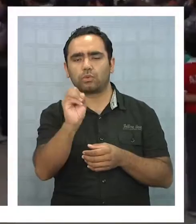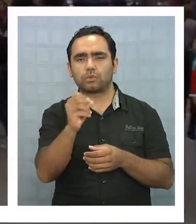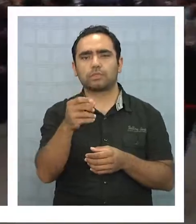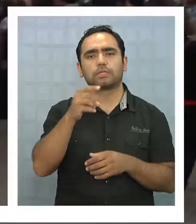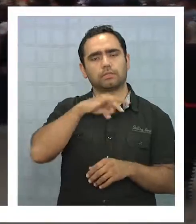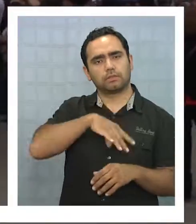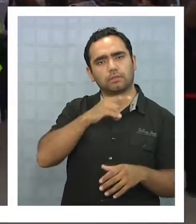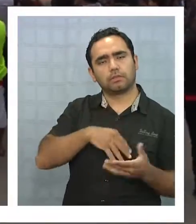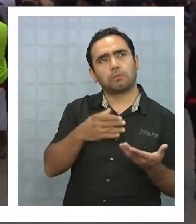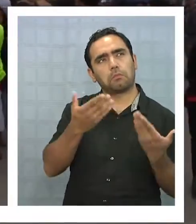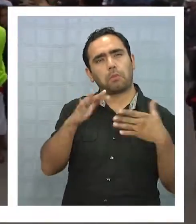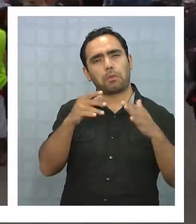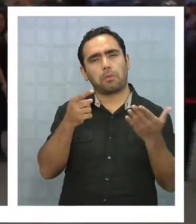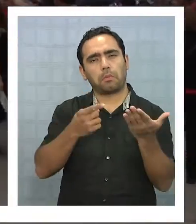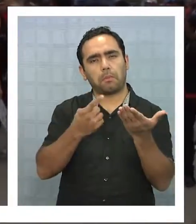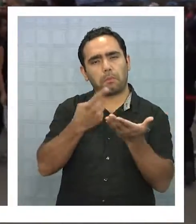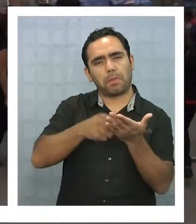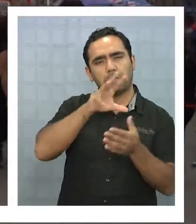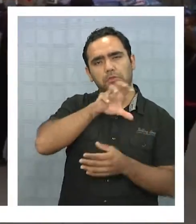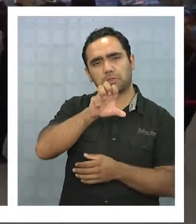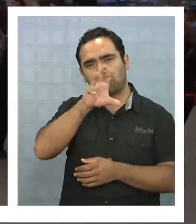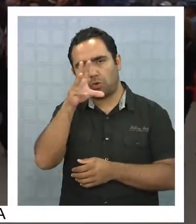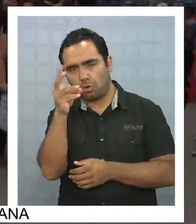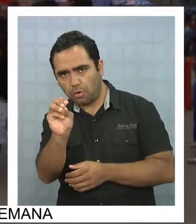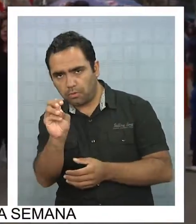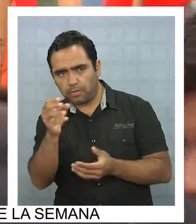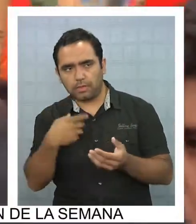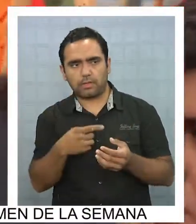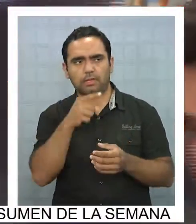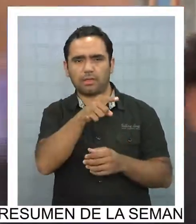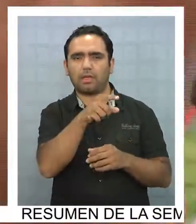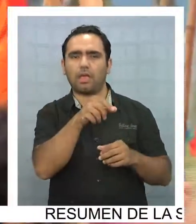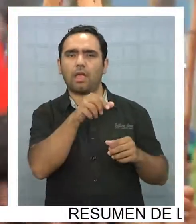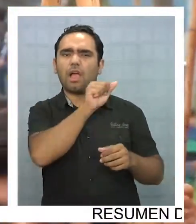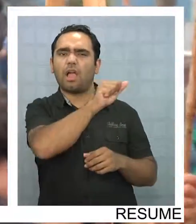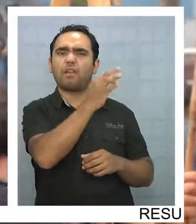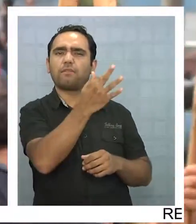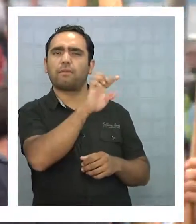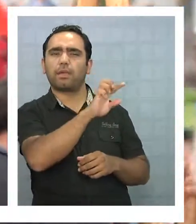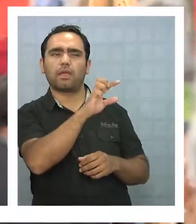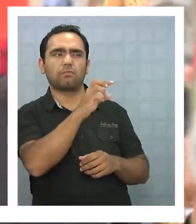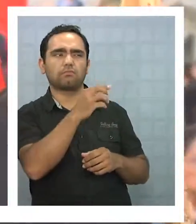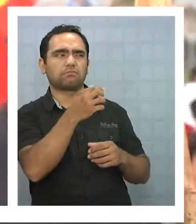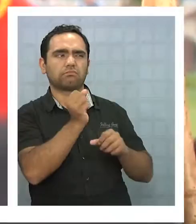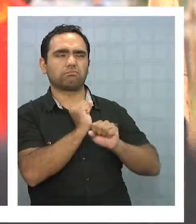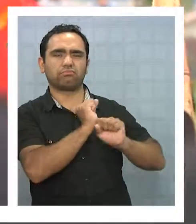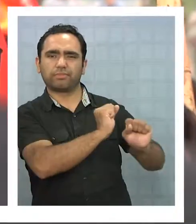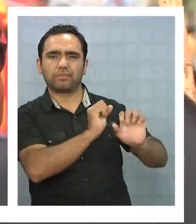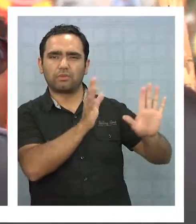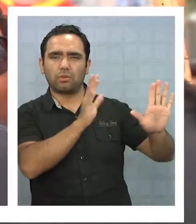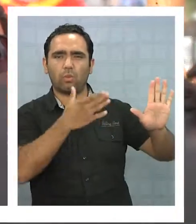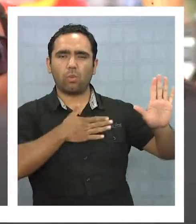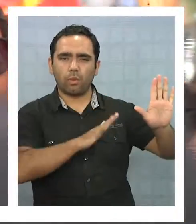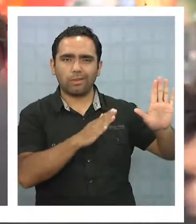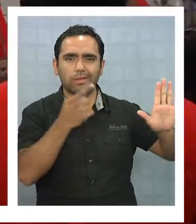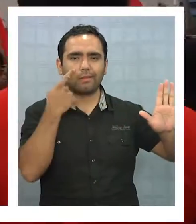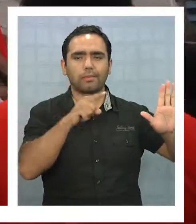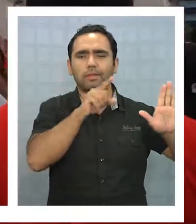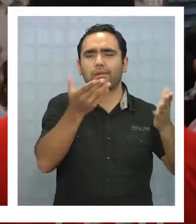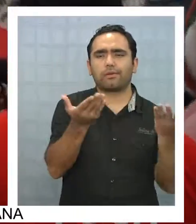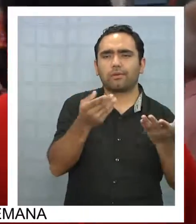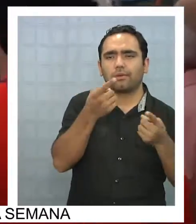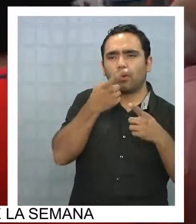en que nos oponíamos al sistema, como siempre lo hicimos, de pensiones en Chile, pero era posible que los